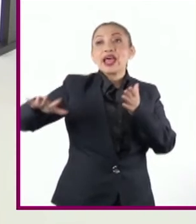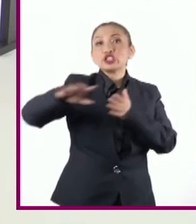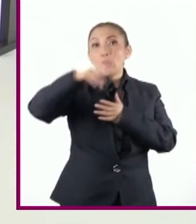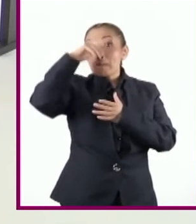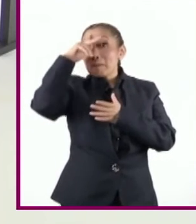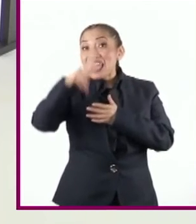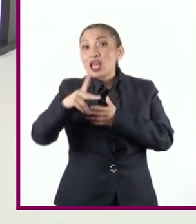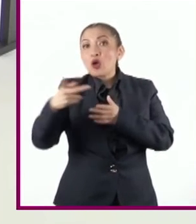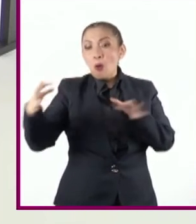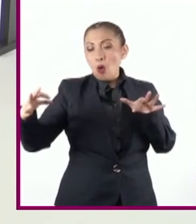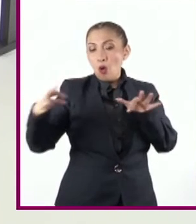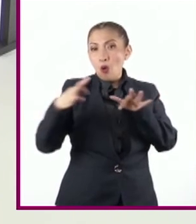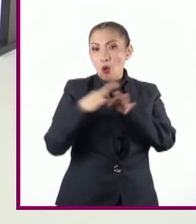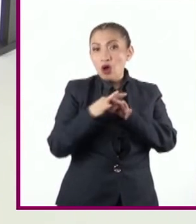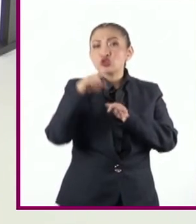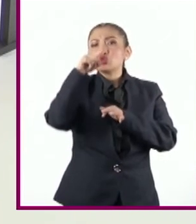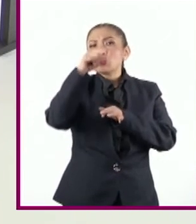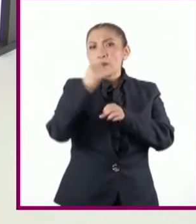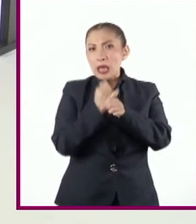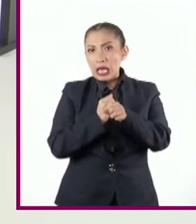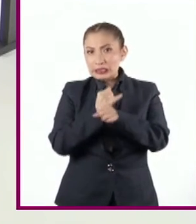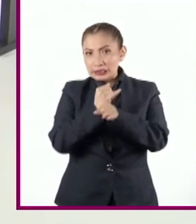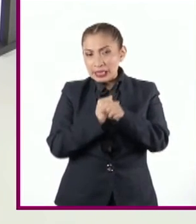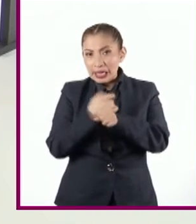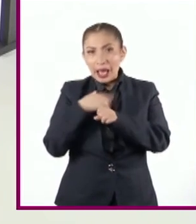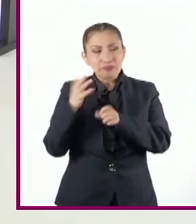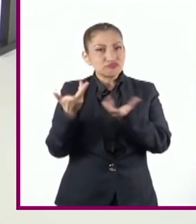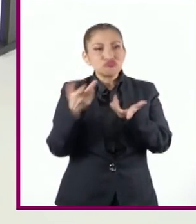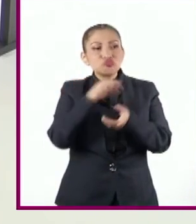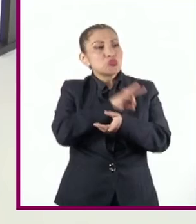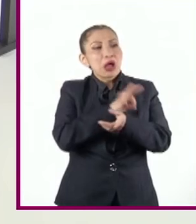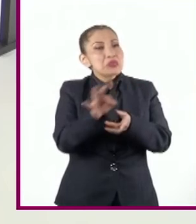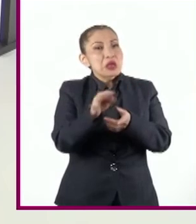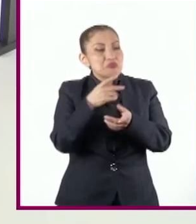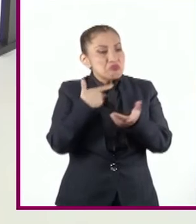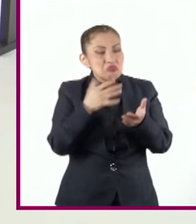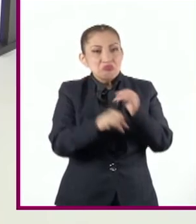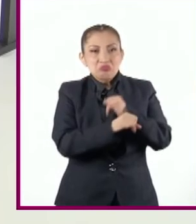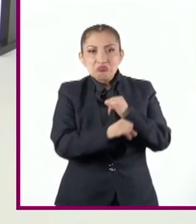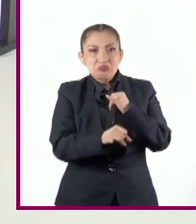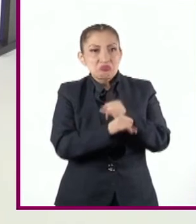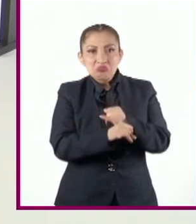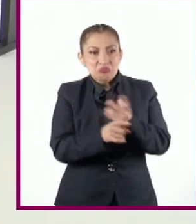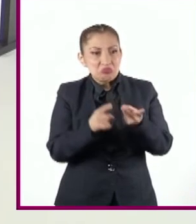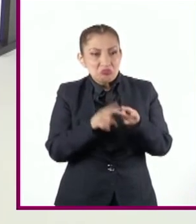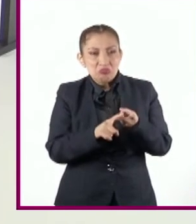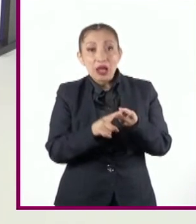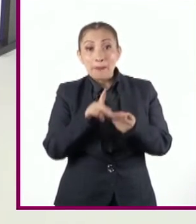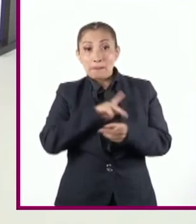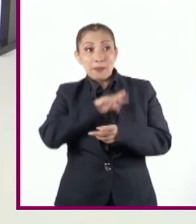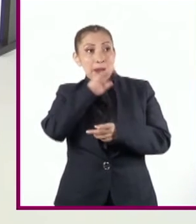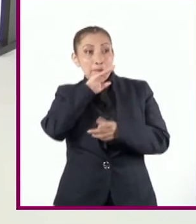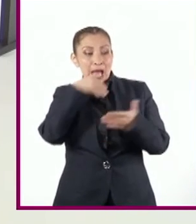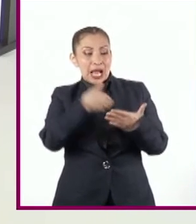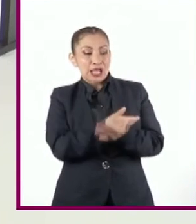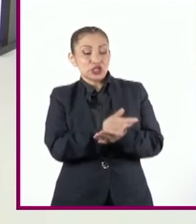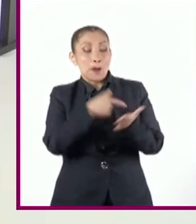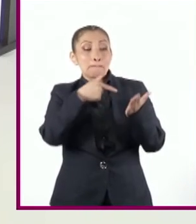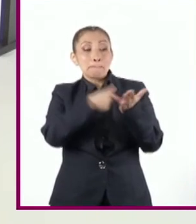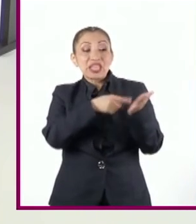de nuestro país. Investíguenlo en los medios que tengan a su alcance. Por ejemplo, mi mamá nació